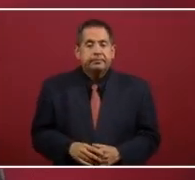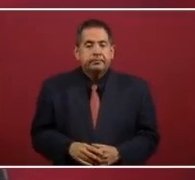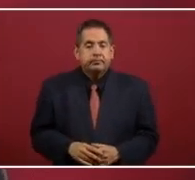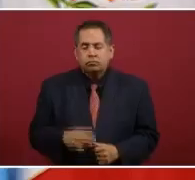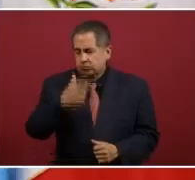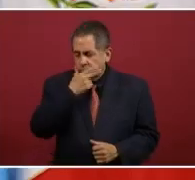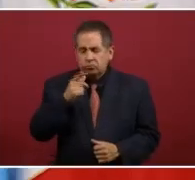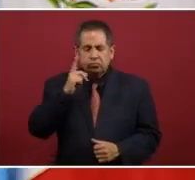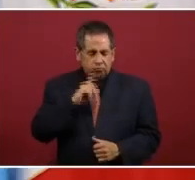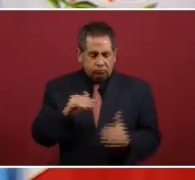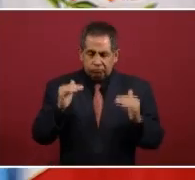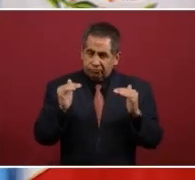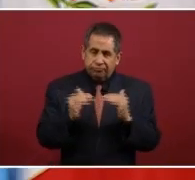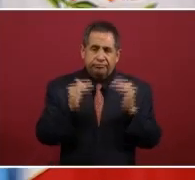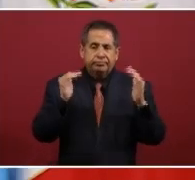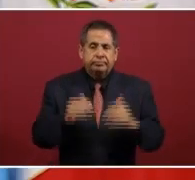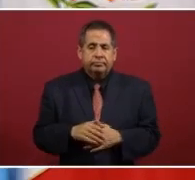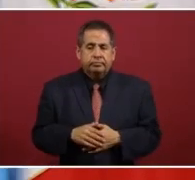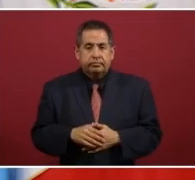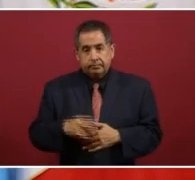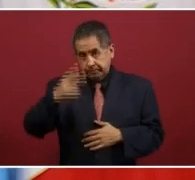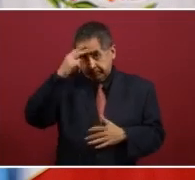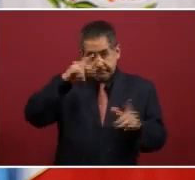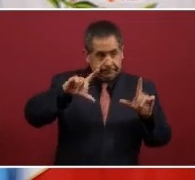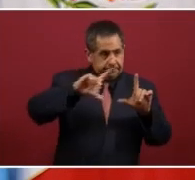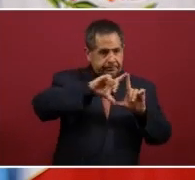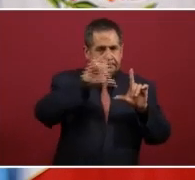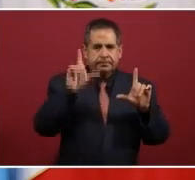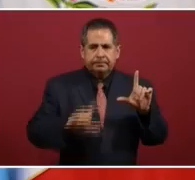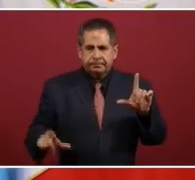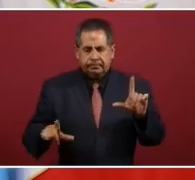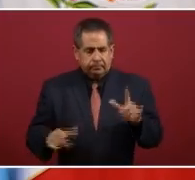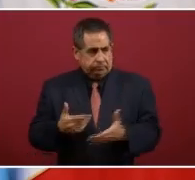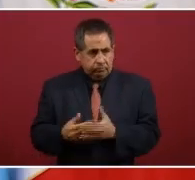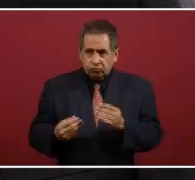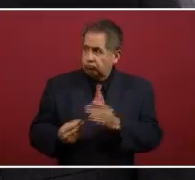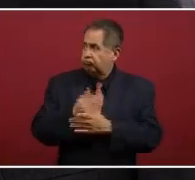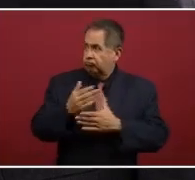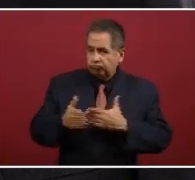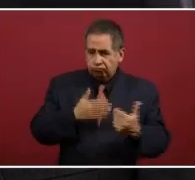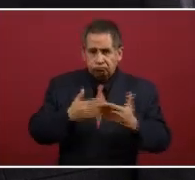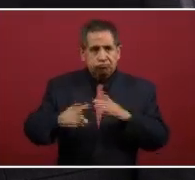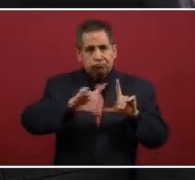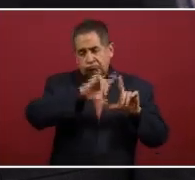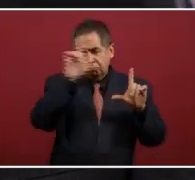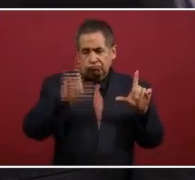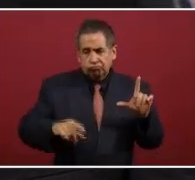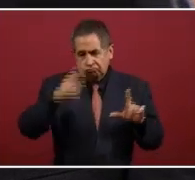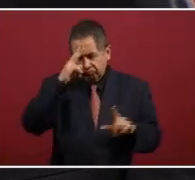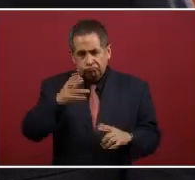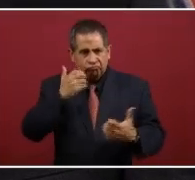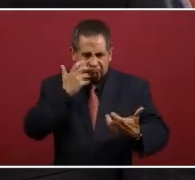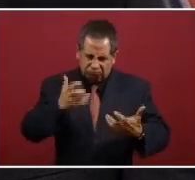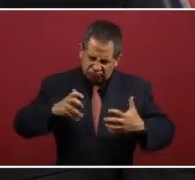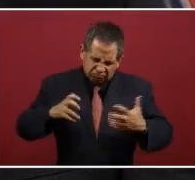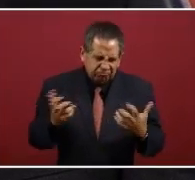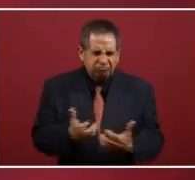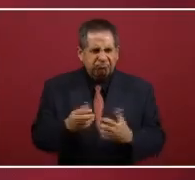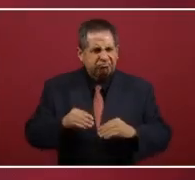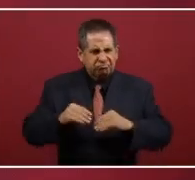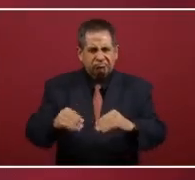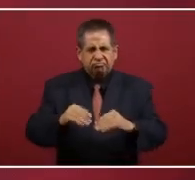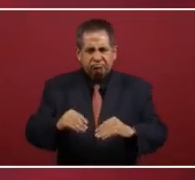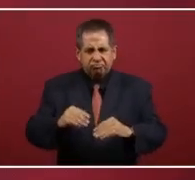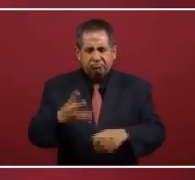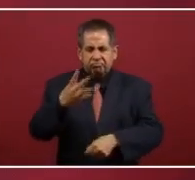Hombres y mujeres de México, del México de hoy, queremos llevar a cabo la